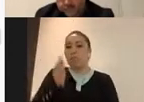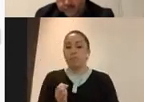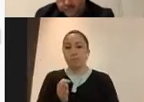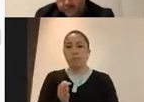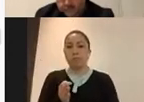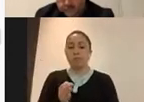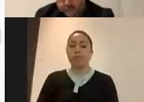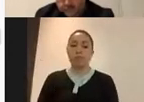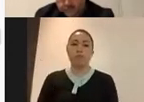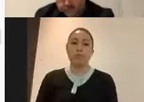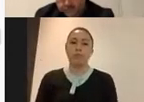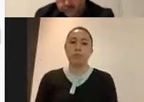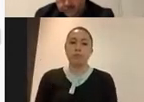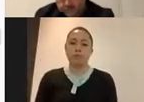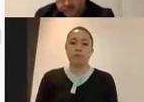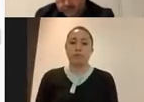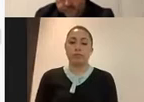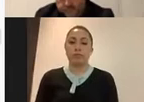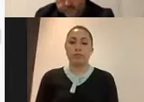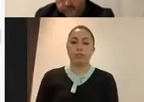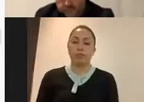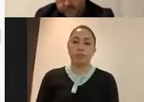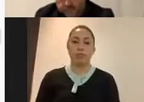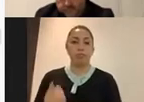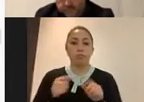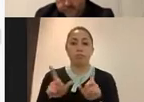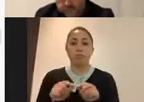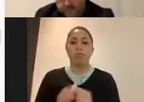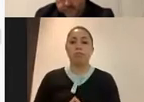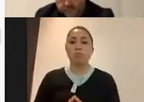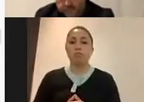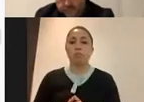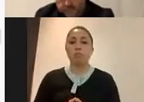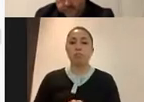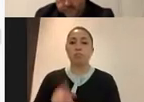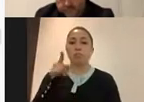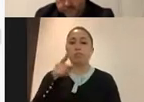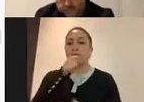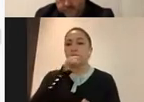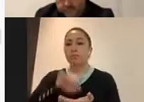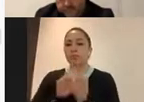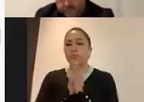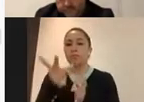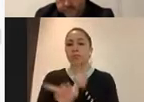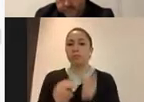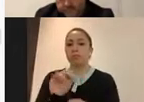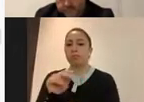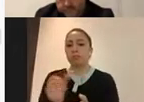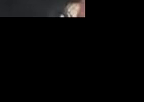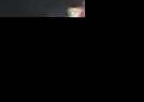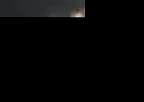esta importante comisión de este Congreso. ¿Sería cuánto, si es tan amable, de ponerla a consideración, secretario, por